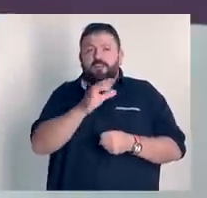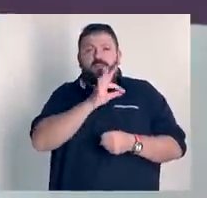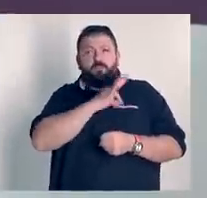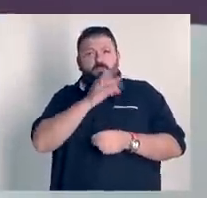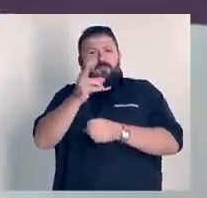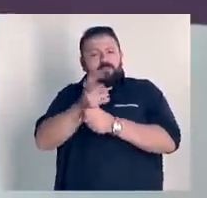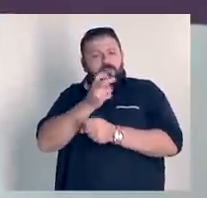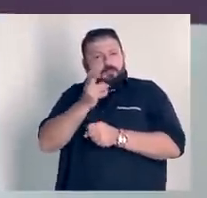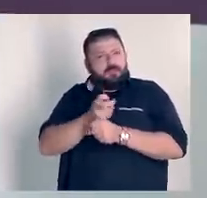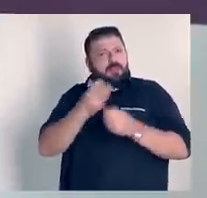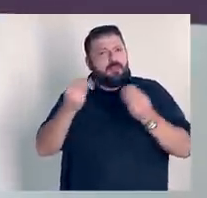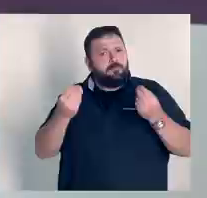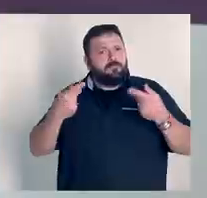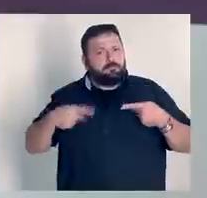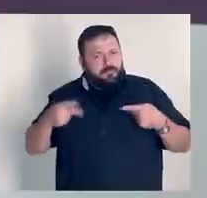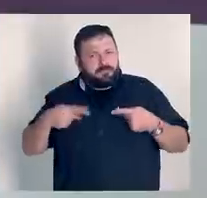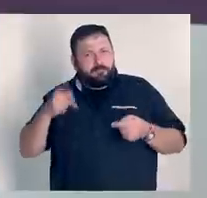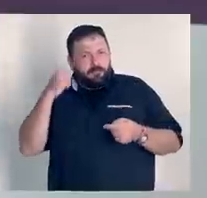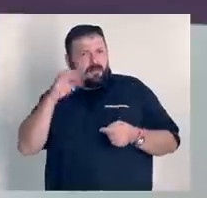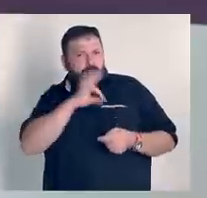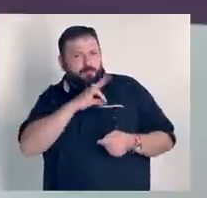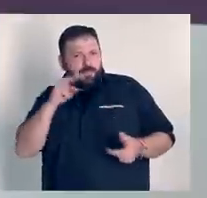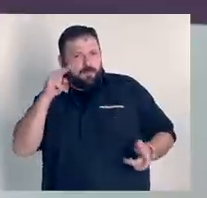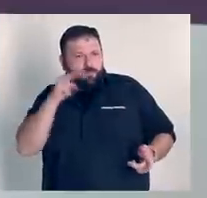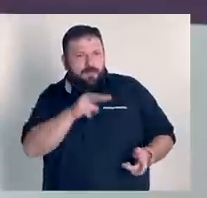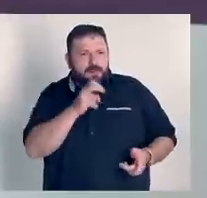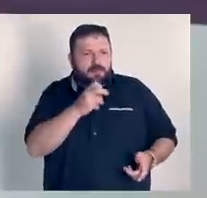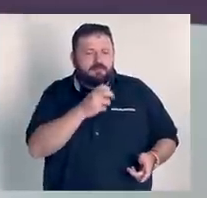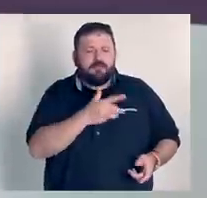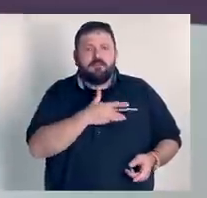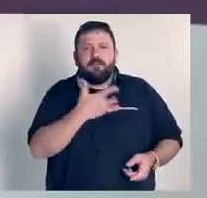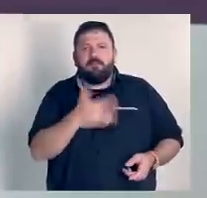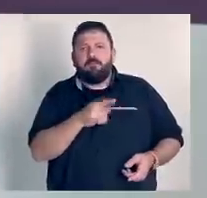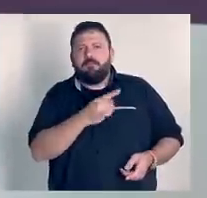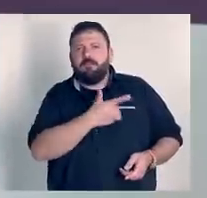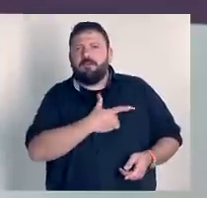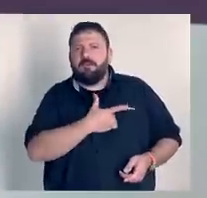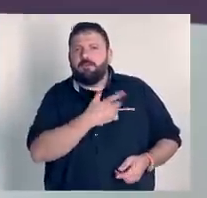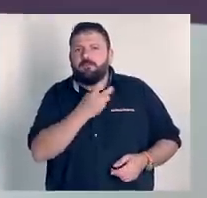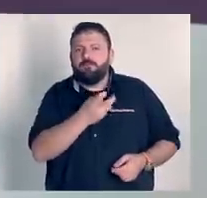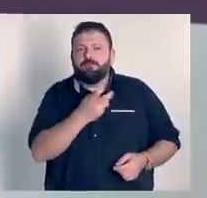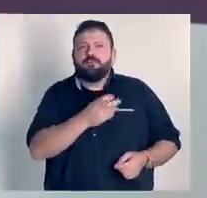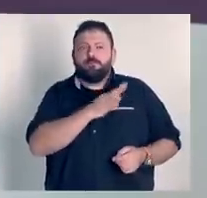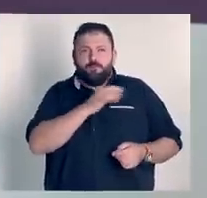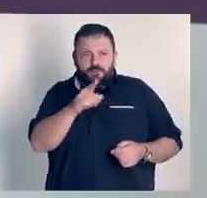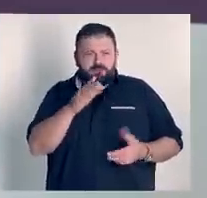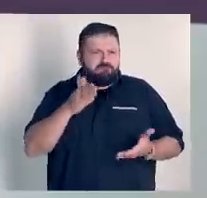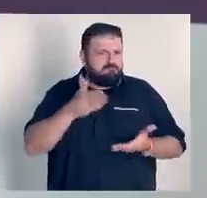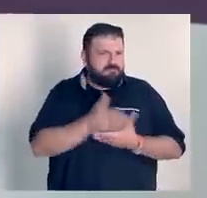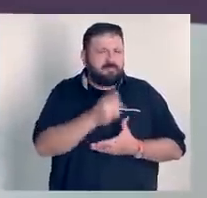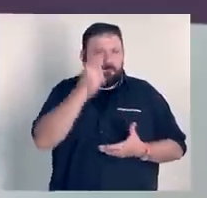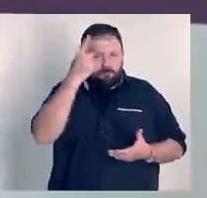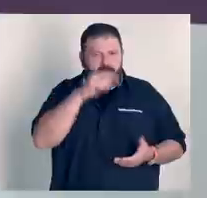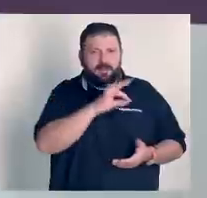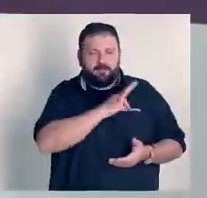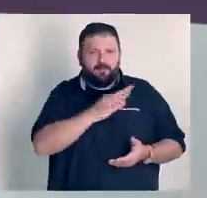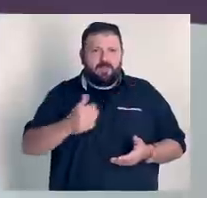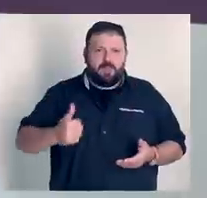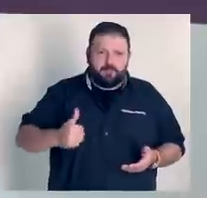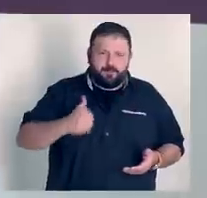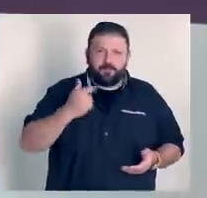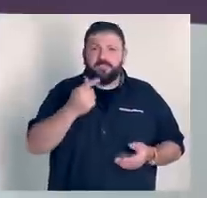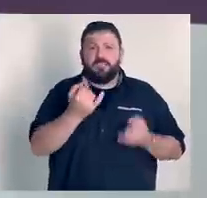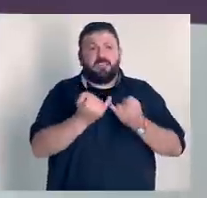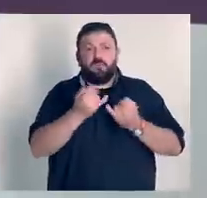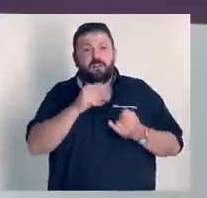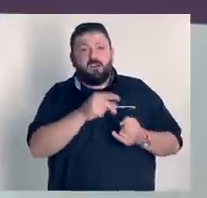muchísimas personas para que se conecten y se enamoren de esta oportunidad, para que decidan tomarla, estás desaprovechando una parte clave de